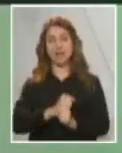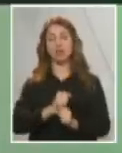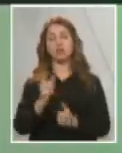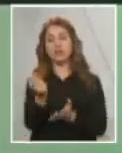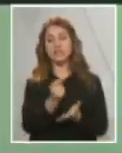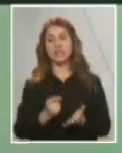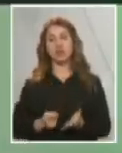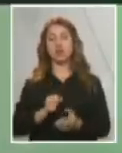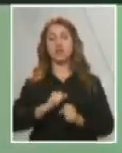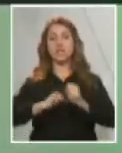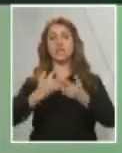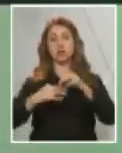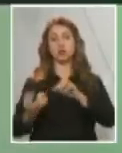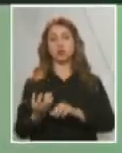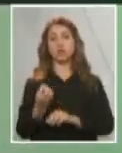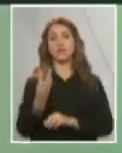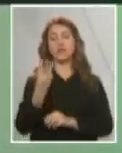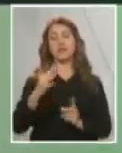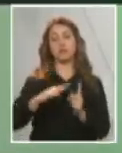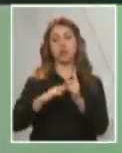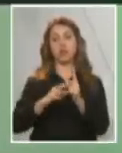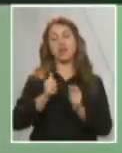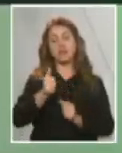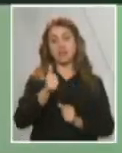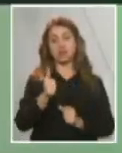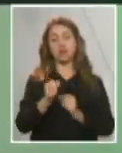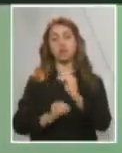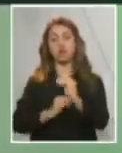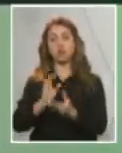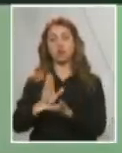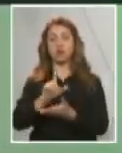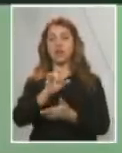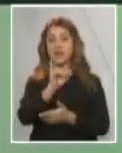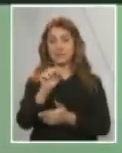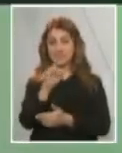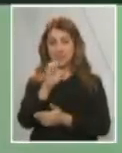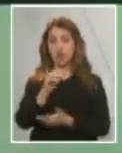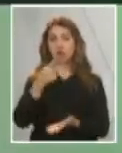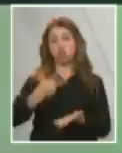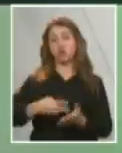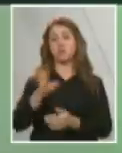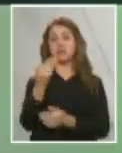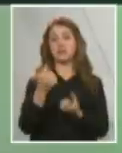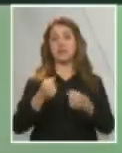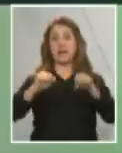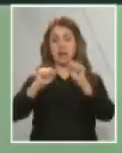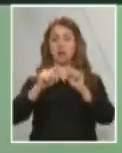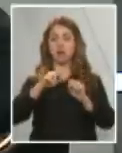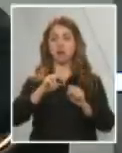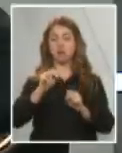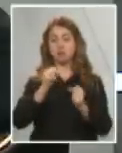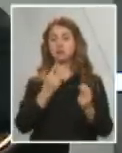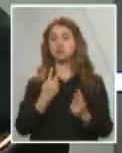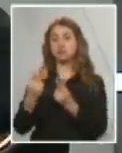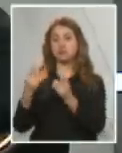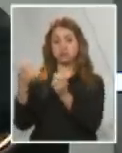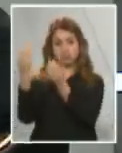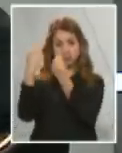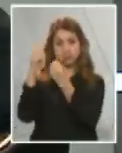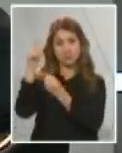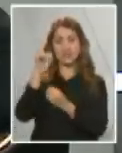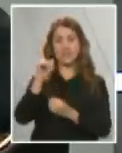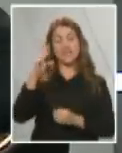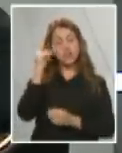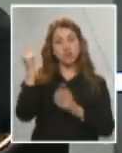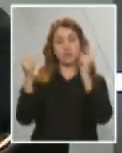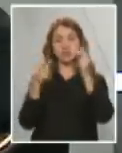diseñador industrial y es uno de los tres fundadores y directores de Productos Lázaro. Y en el 2013 ganó una pasantía de perfeccionamiento en la